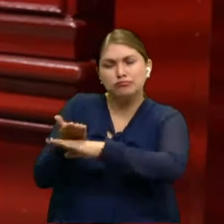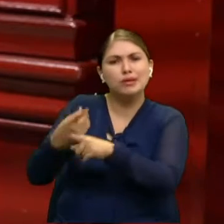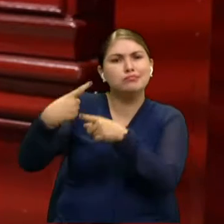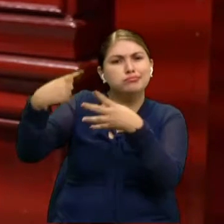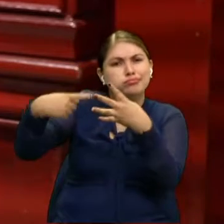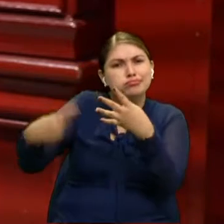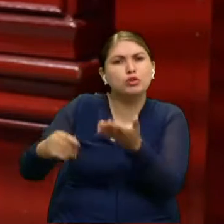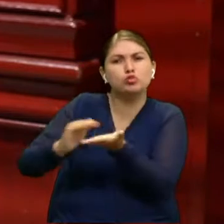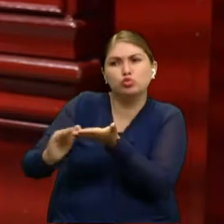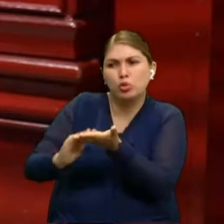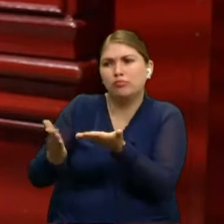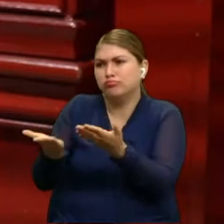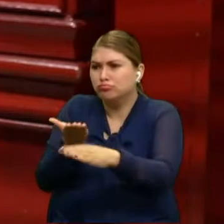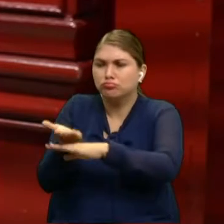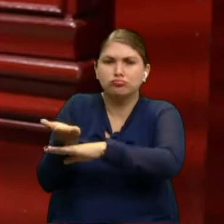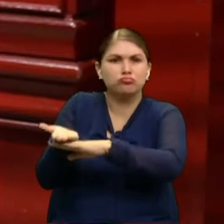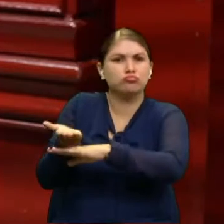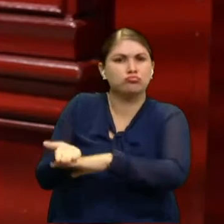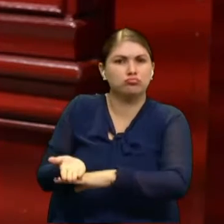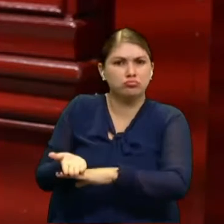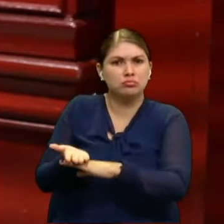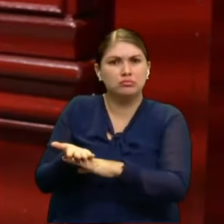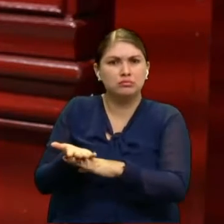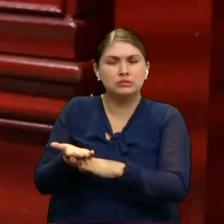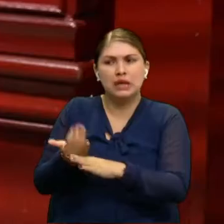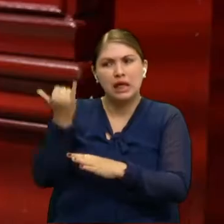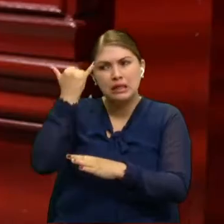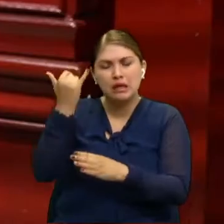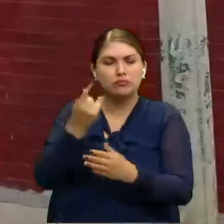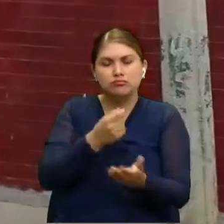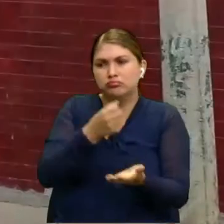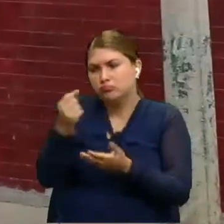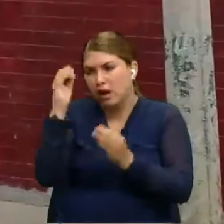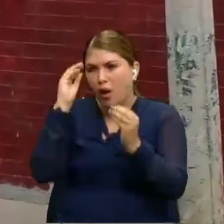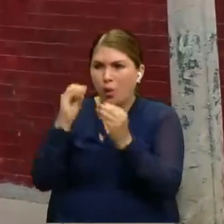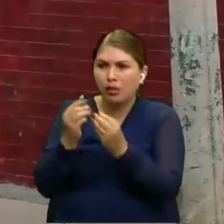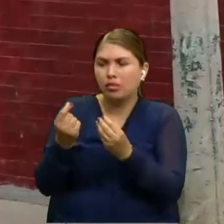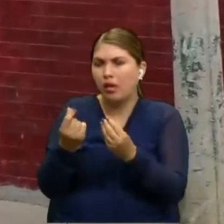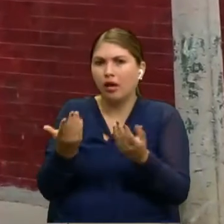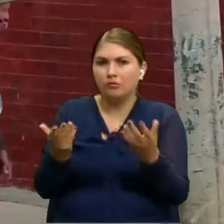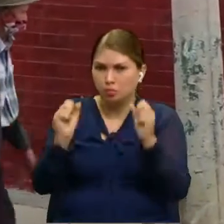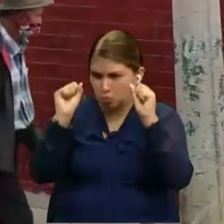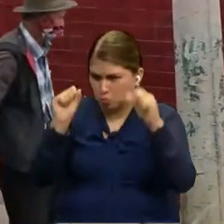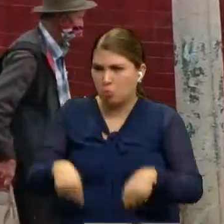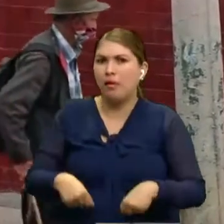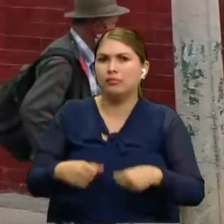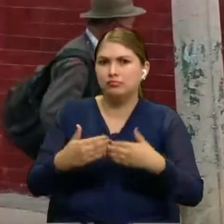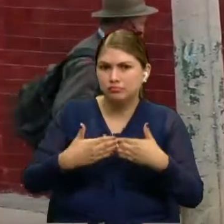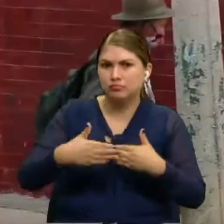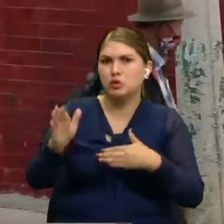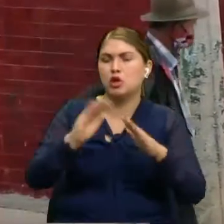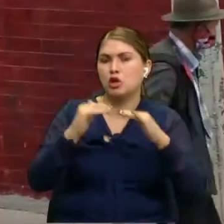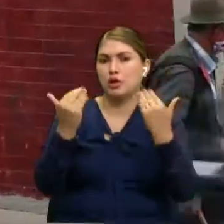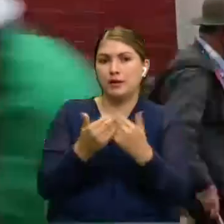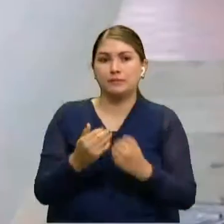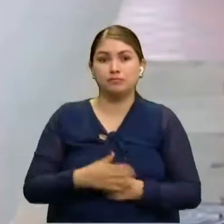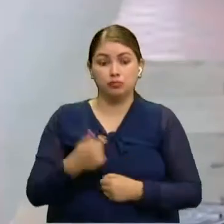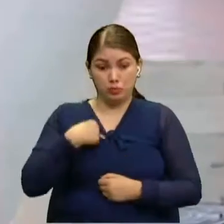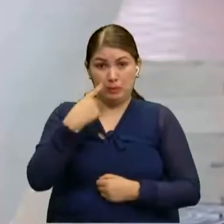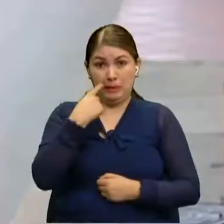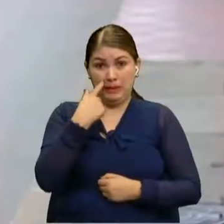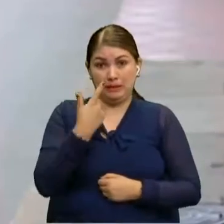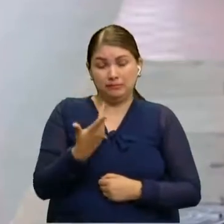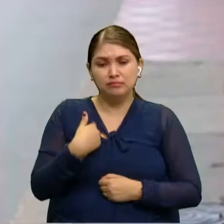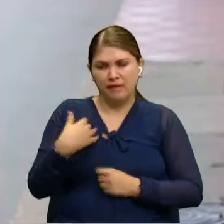fueron muchas los escenarios financieros que se dieron para que se diera viabilidad al colegio como padre de familia